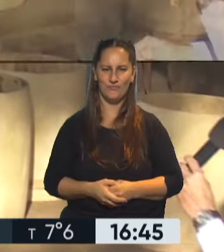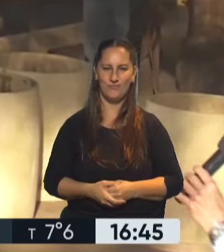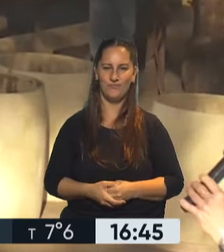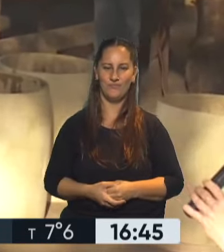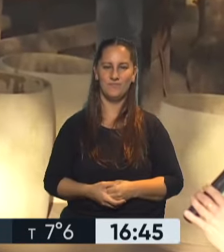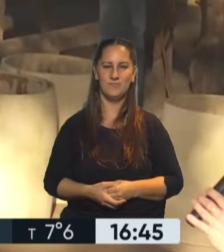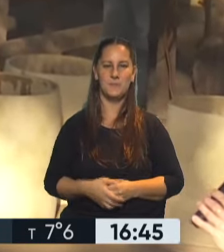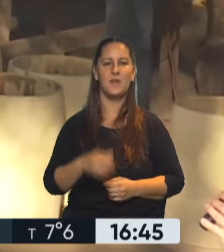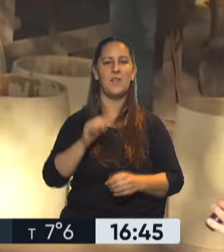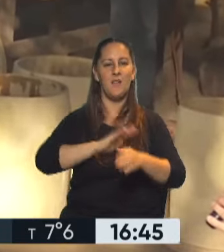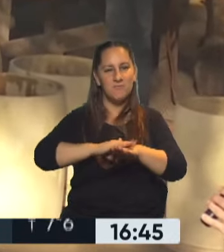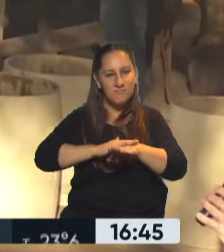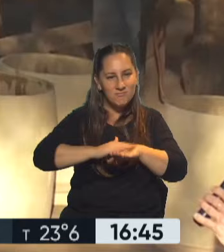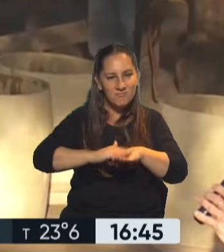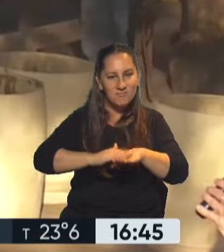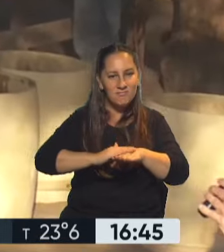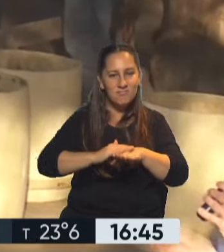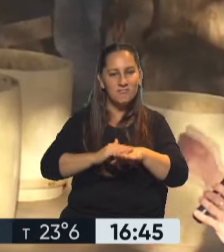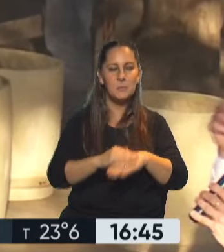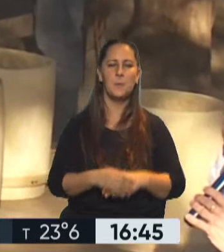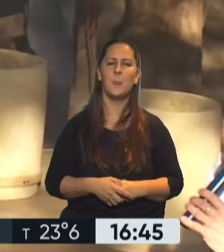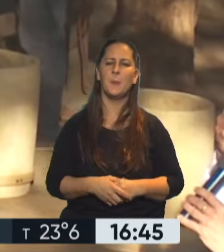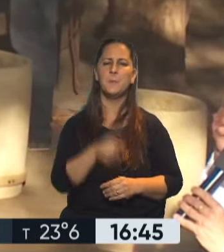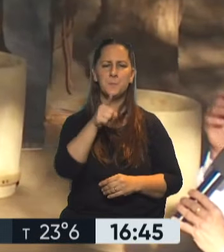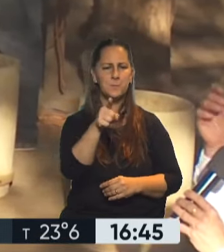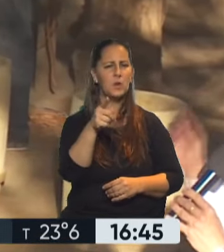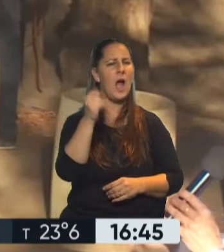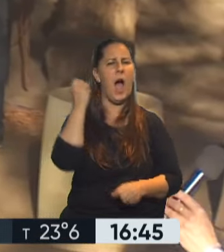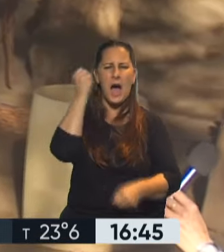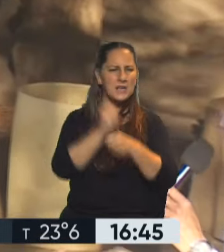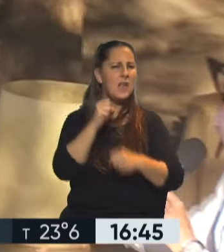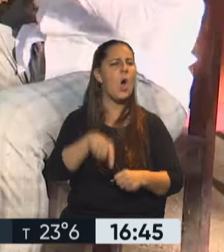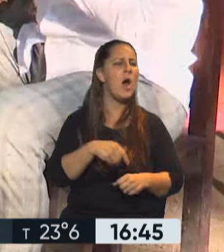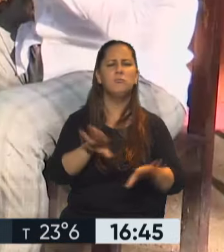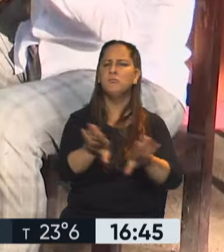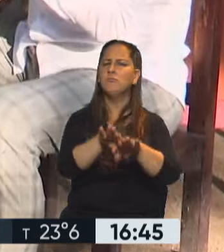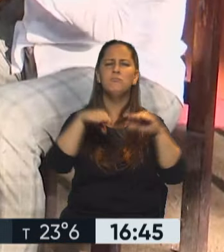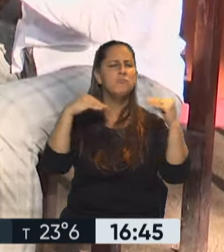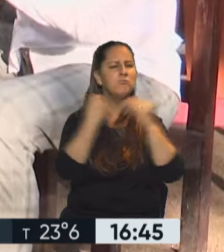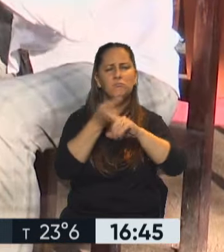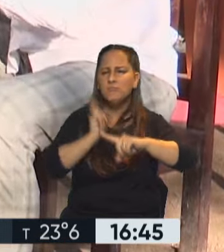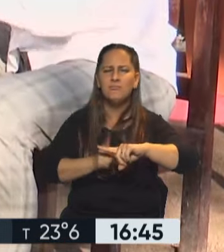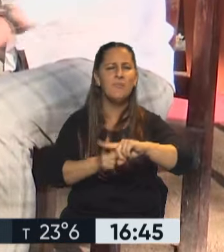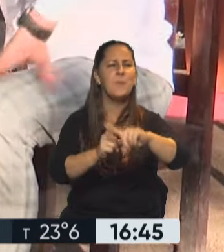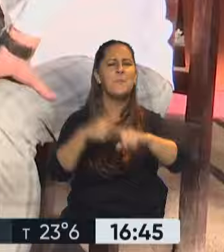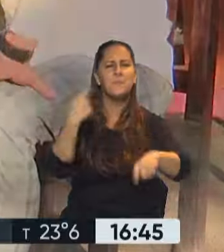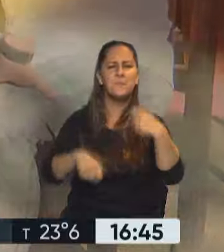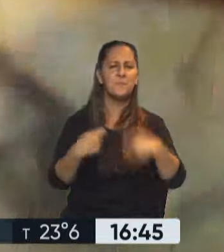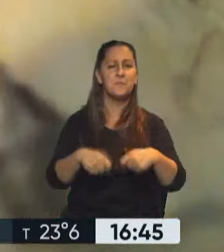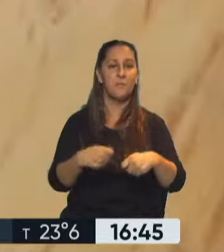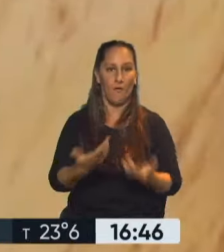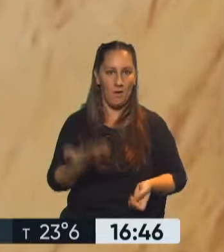lijando los aros. Está lijando. El indio. Bueno, ¿y tenés idea de cuántos bombos hiciste, indio, en estos 50 años? 59